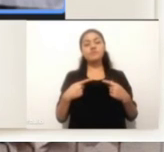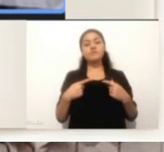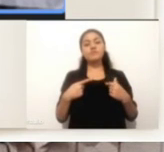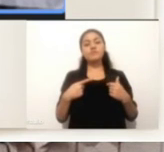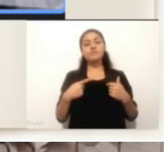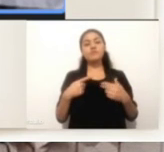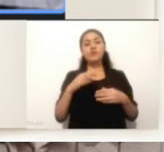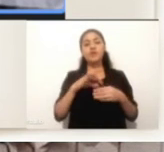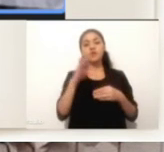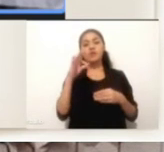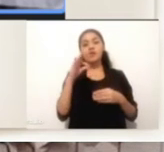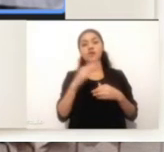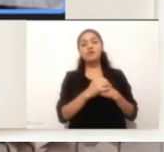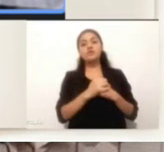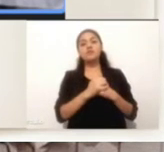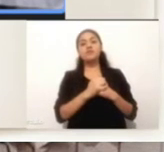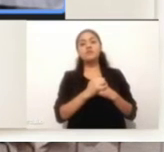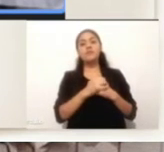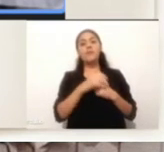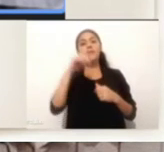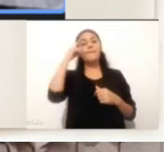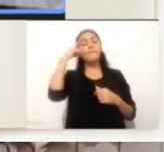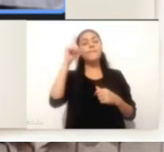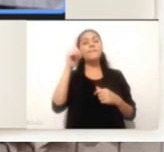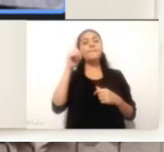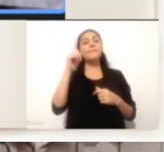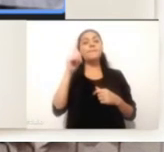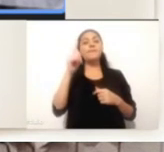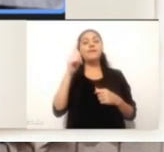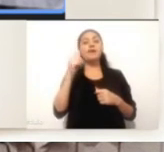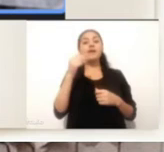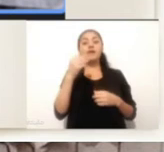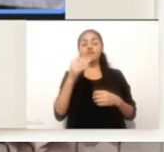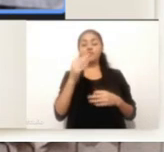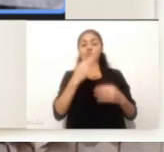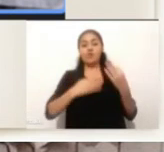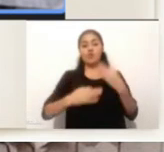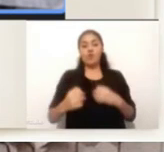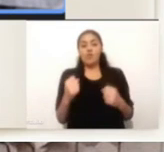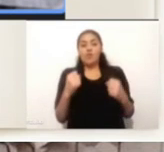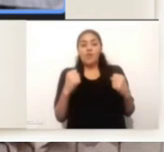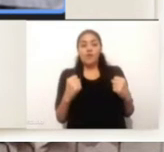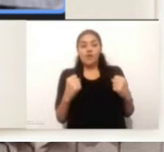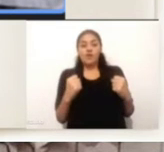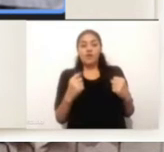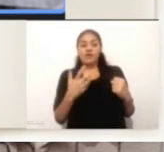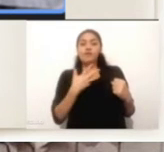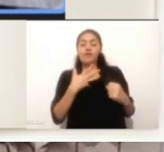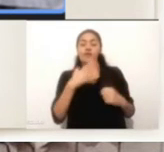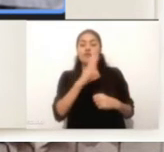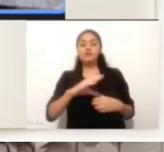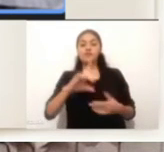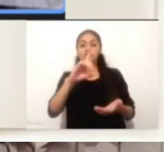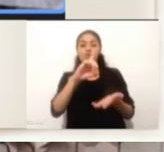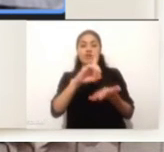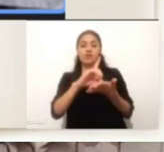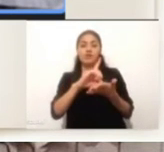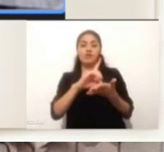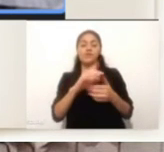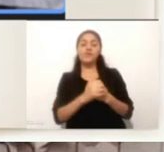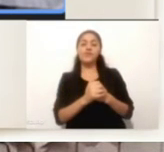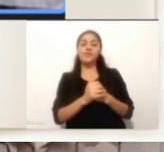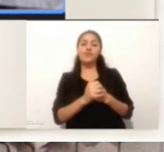sino salvaguardar la decisión que sí tiene poder, la de la ciudadanía. En